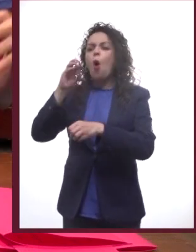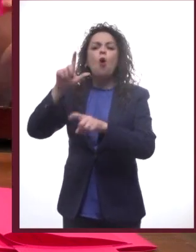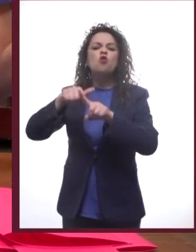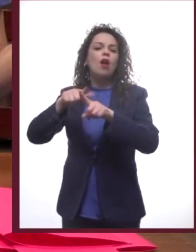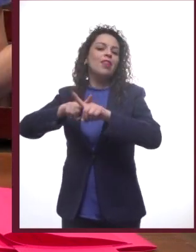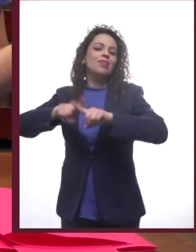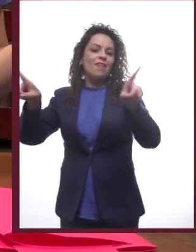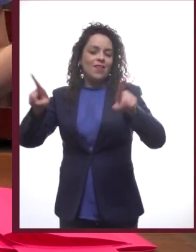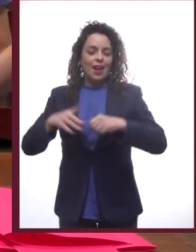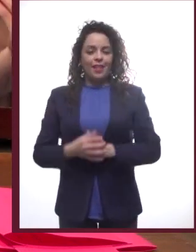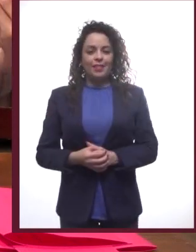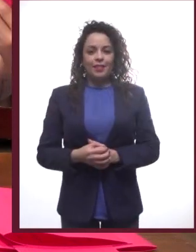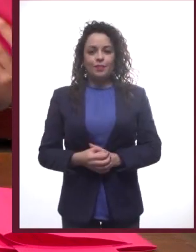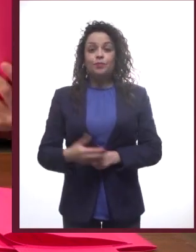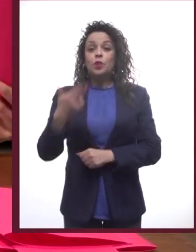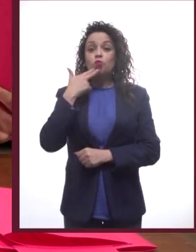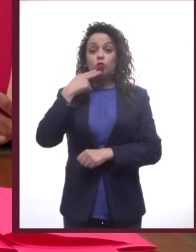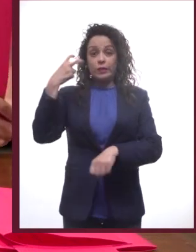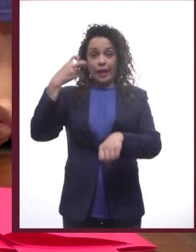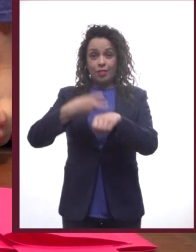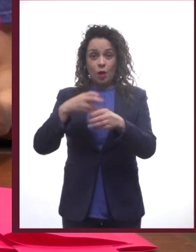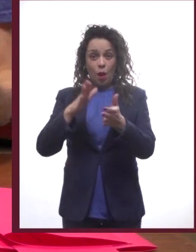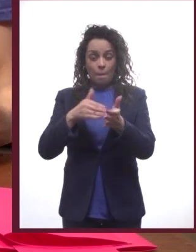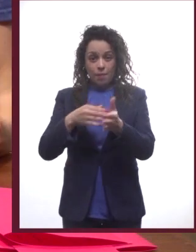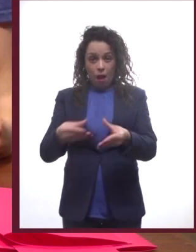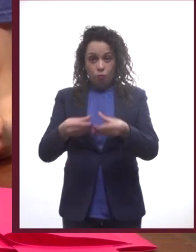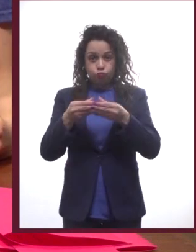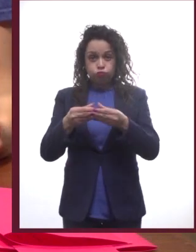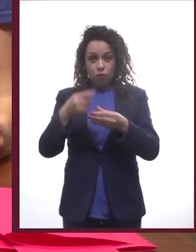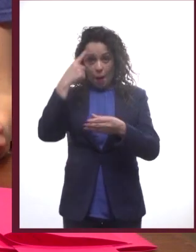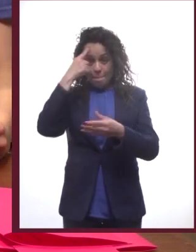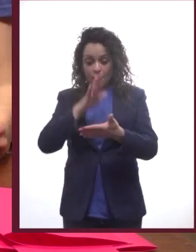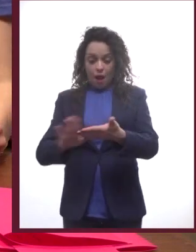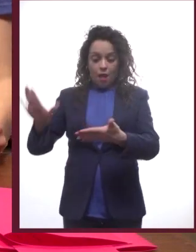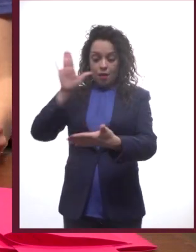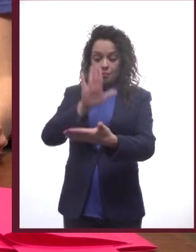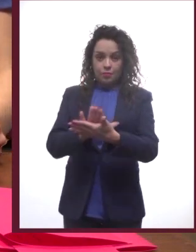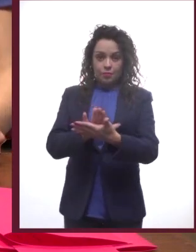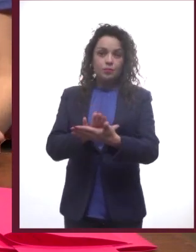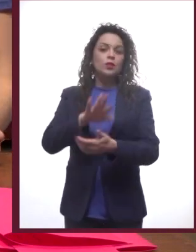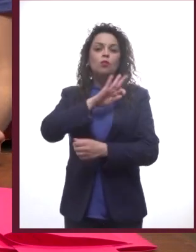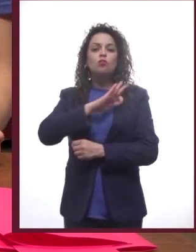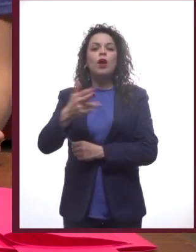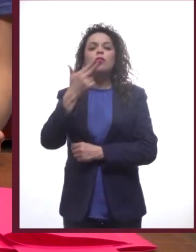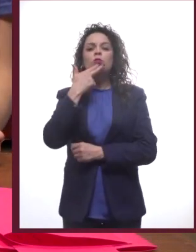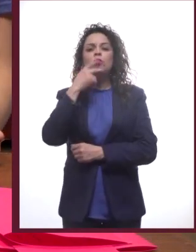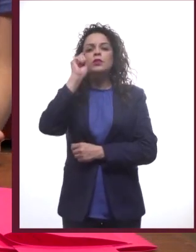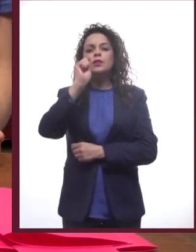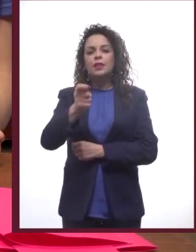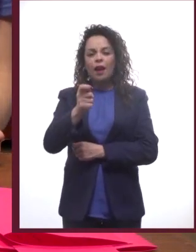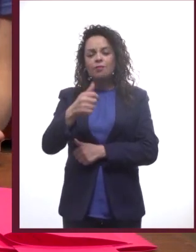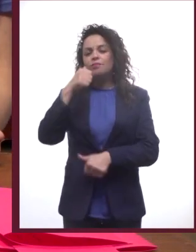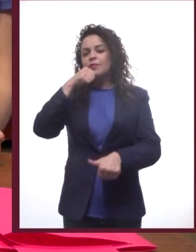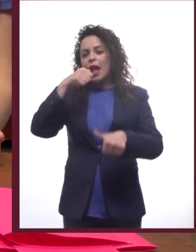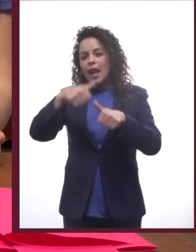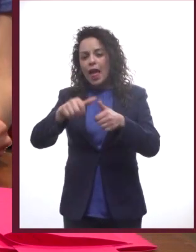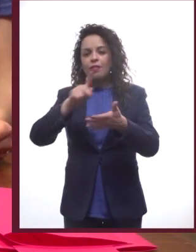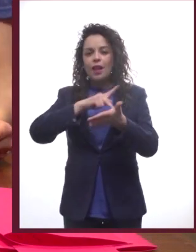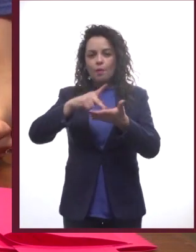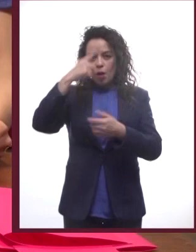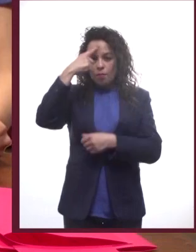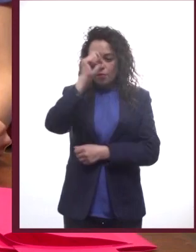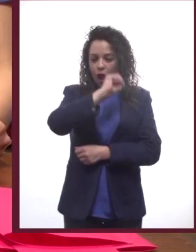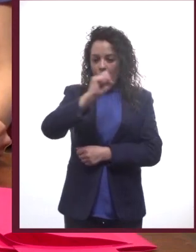color. Si usas cartulina u otro papel grueso para la portada, puedes usar una plantilla de letras y plumones